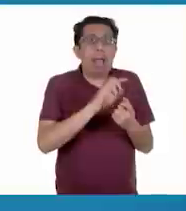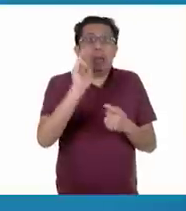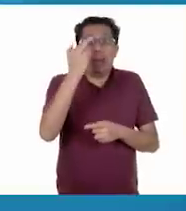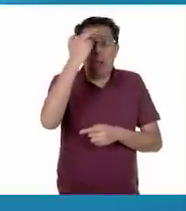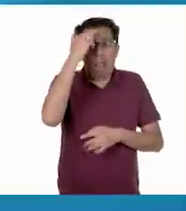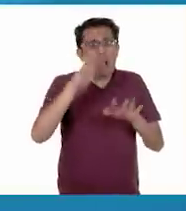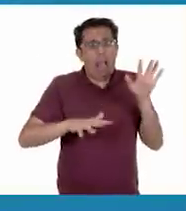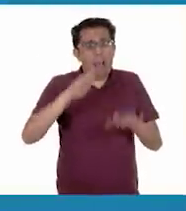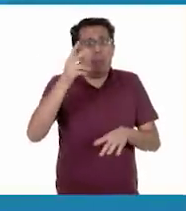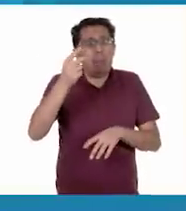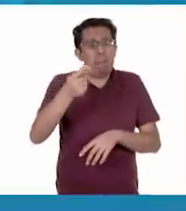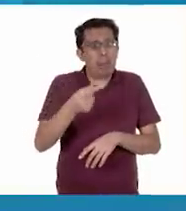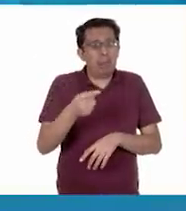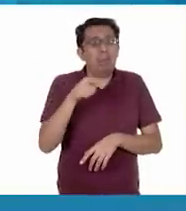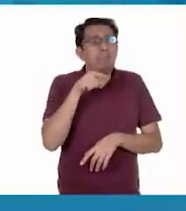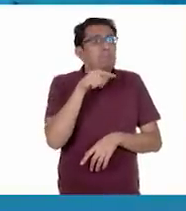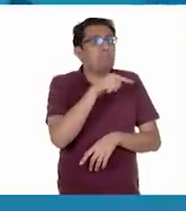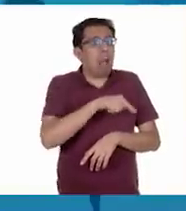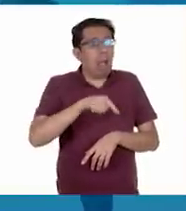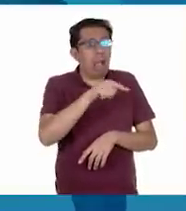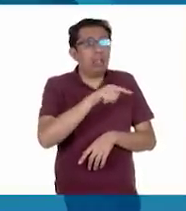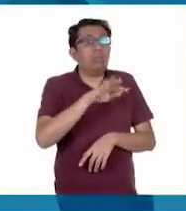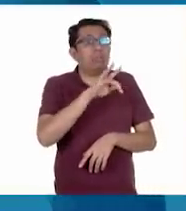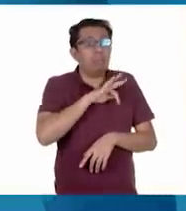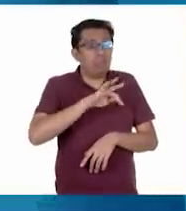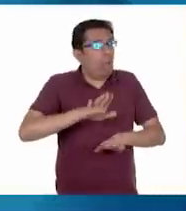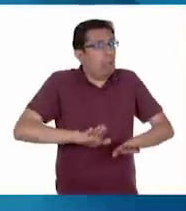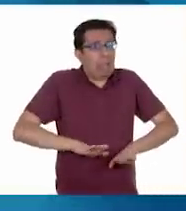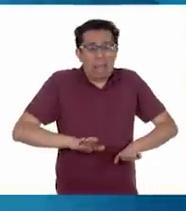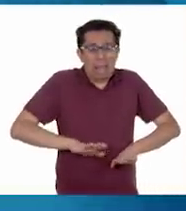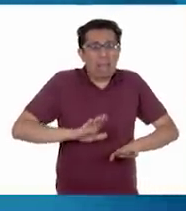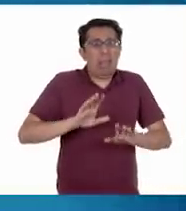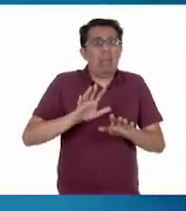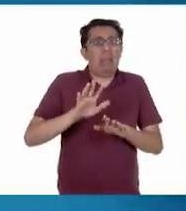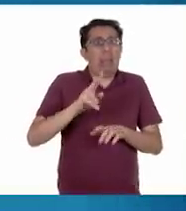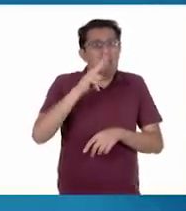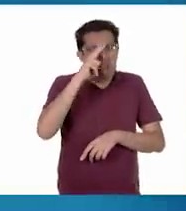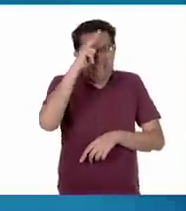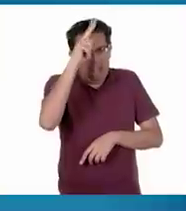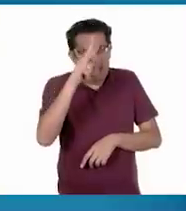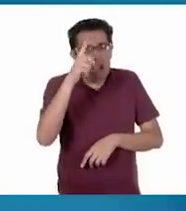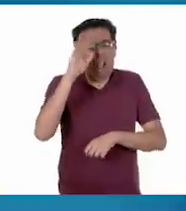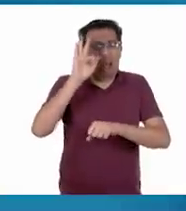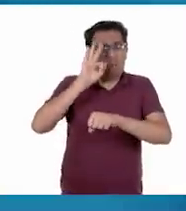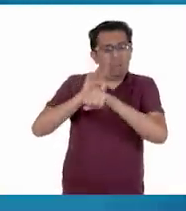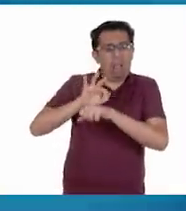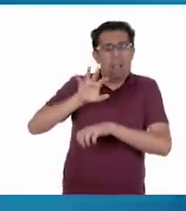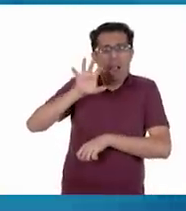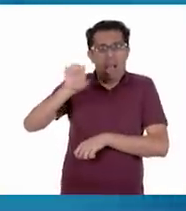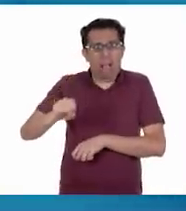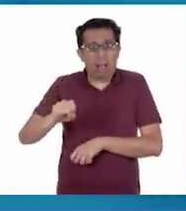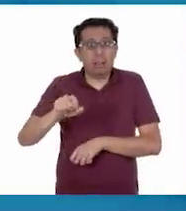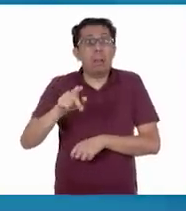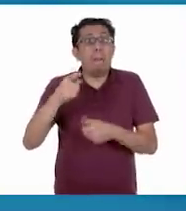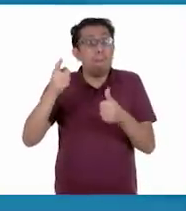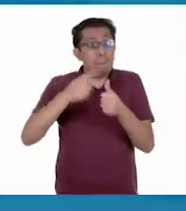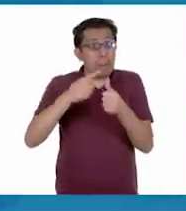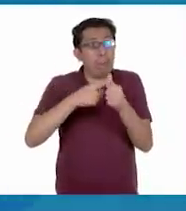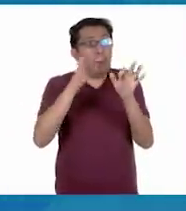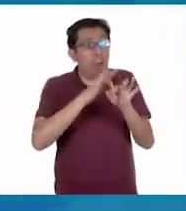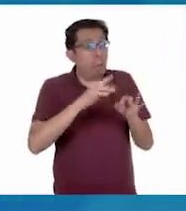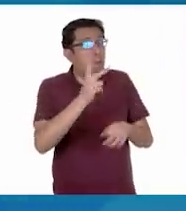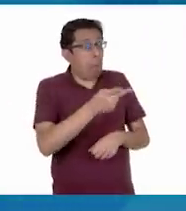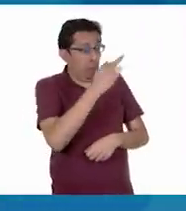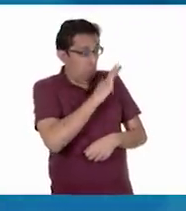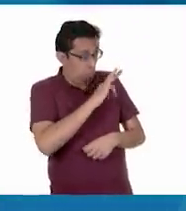muchos perritos están diseñados para atacar o para proteger, entonces es importante preguntar si podemos hacerlo. Si el dueño ya